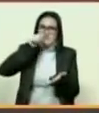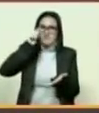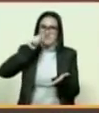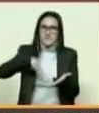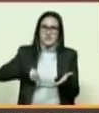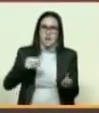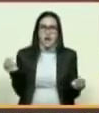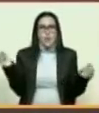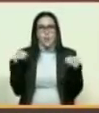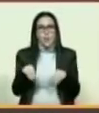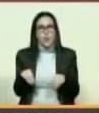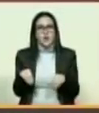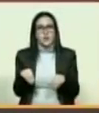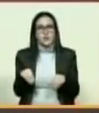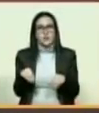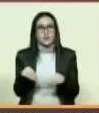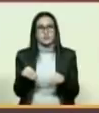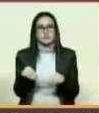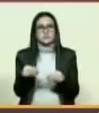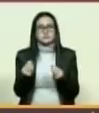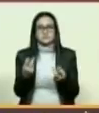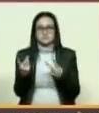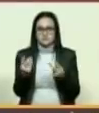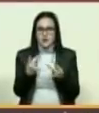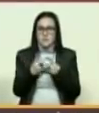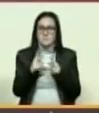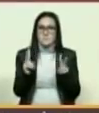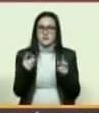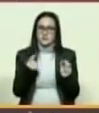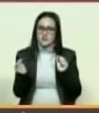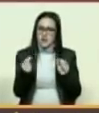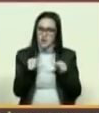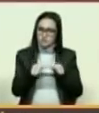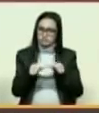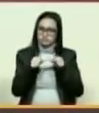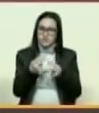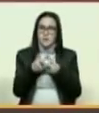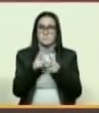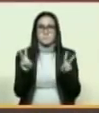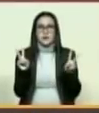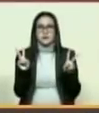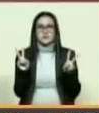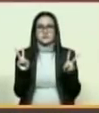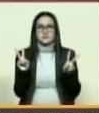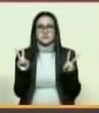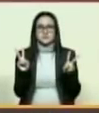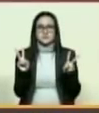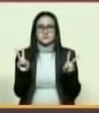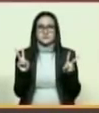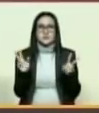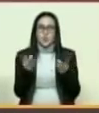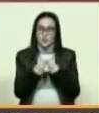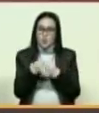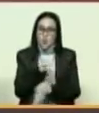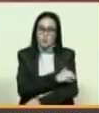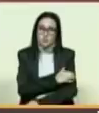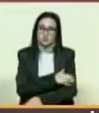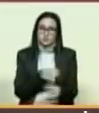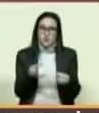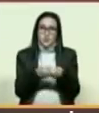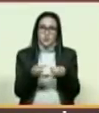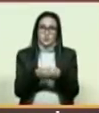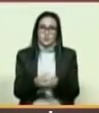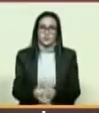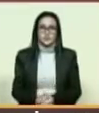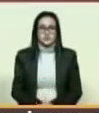el acuerdo de convivencia y diálogo permanente para la paz con la oposición